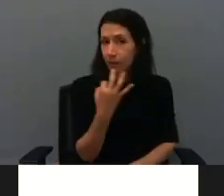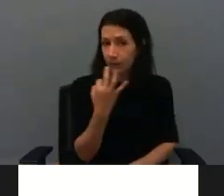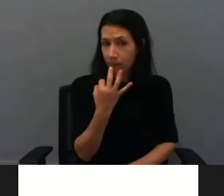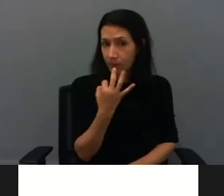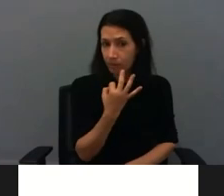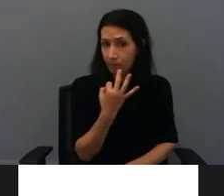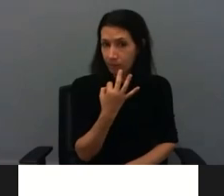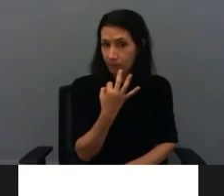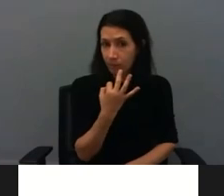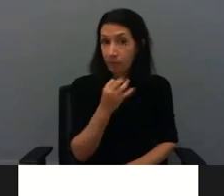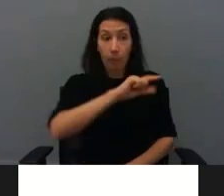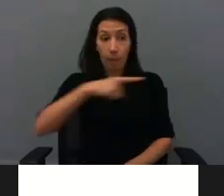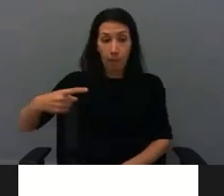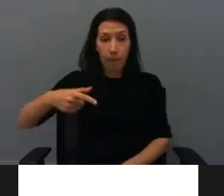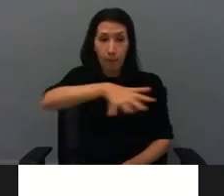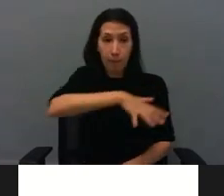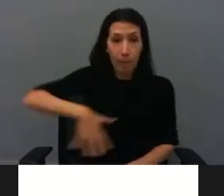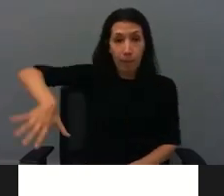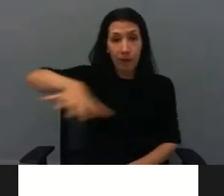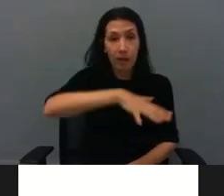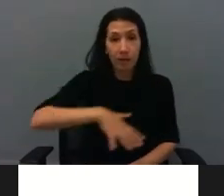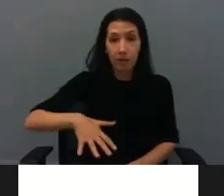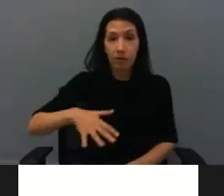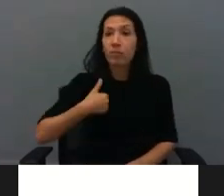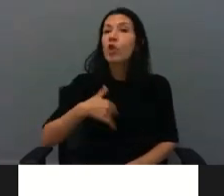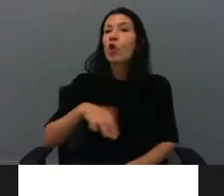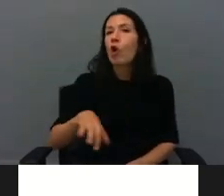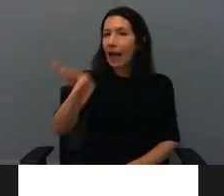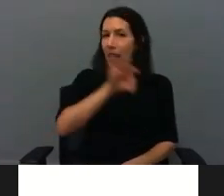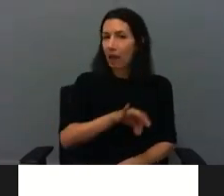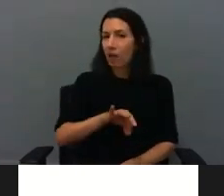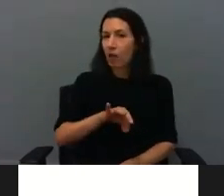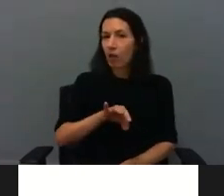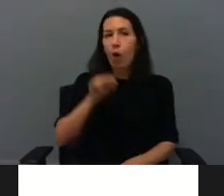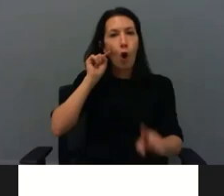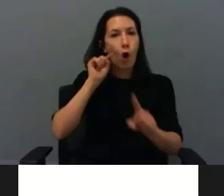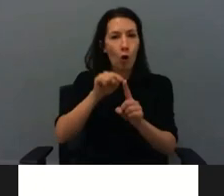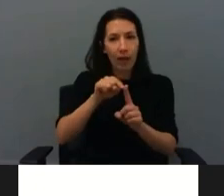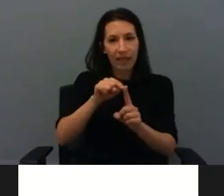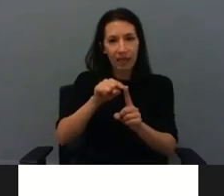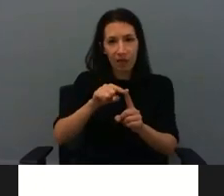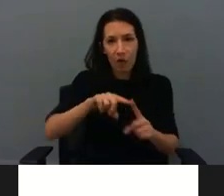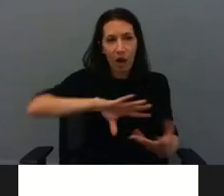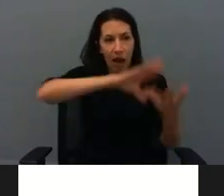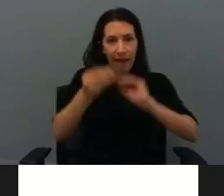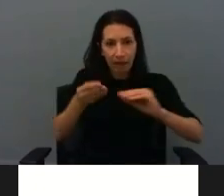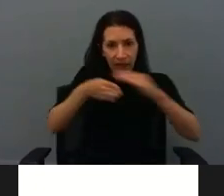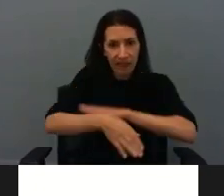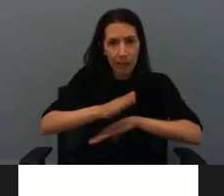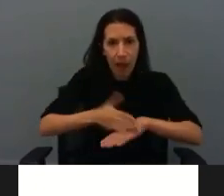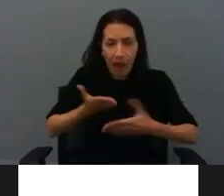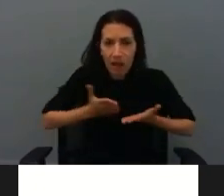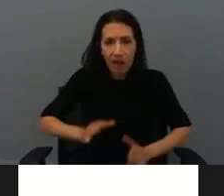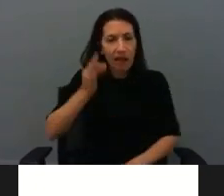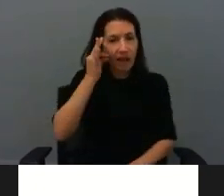pues un piso que ha sido, lo hemos elegido para comodidad de ella, para que podamos en